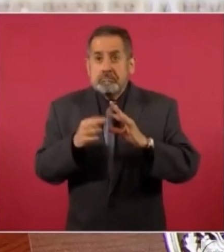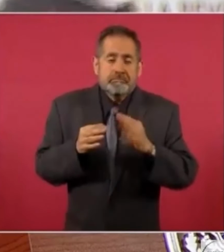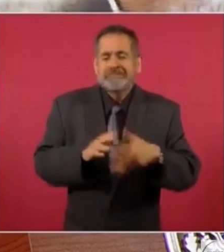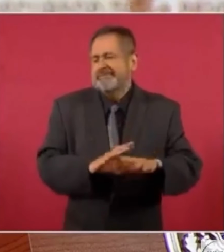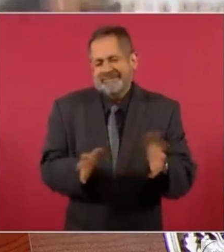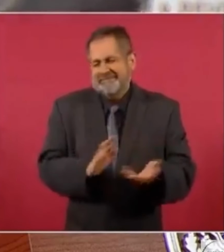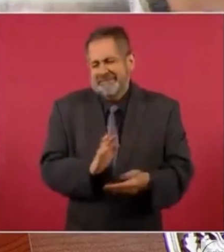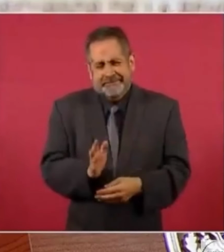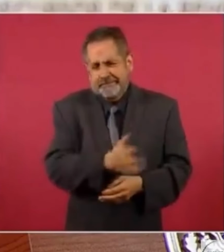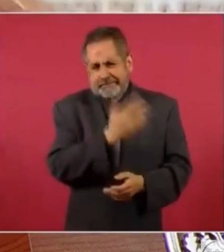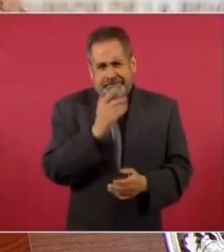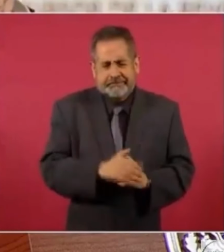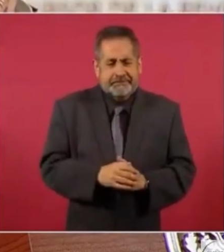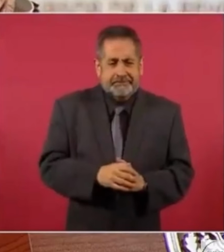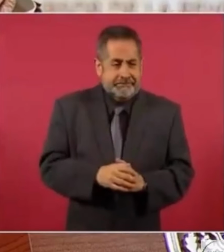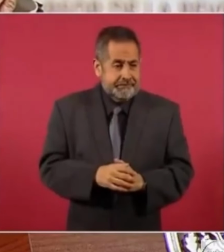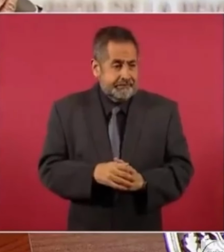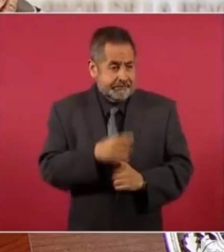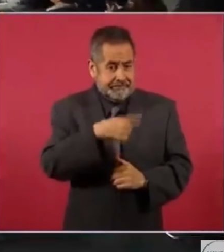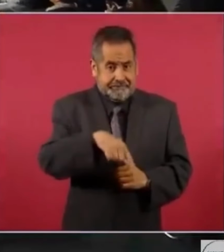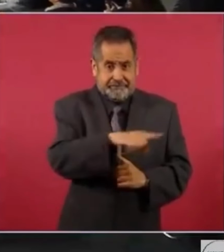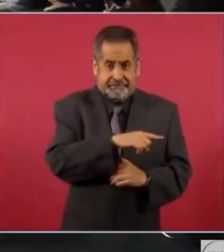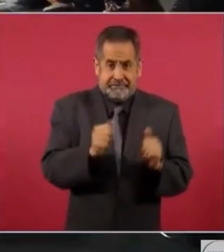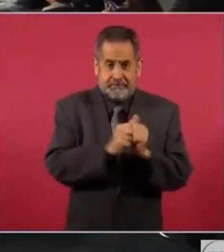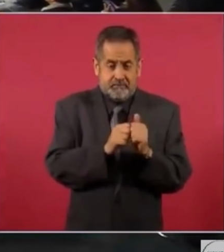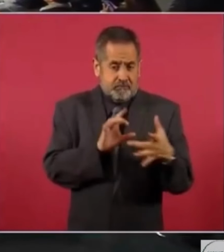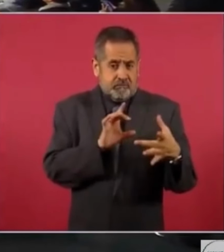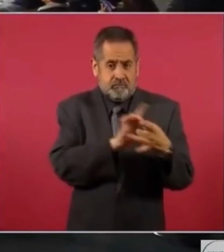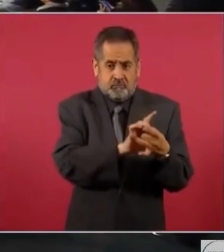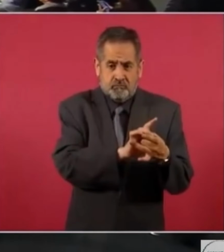y estar formando